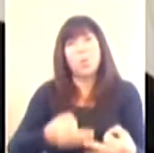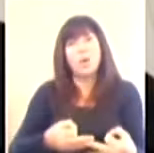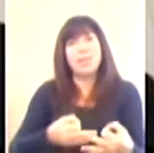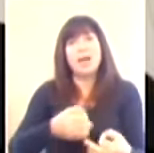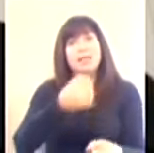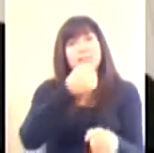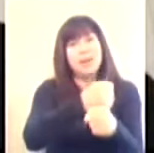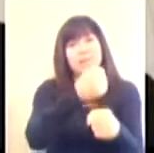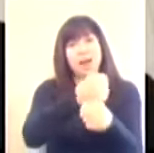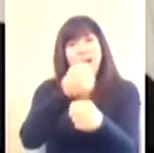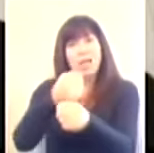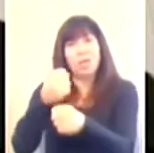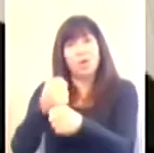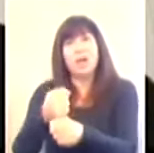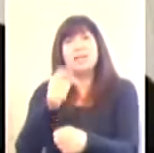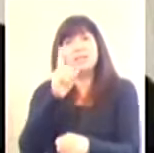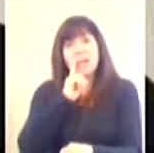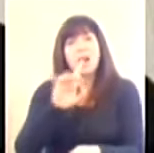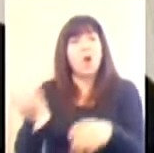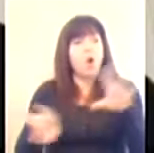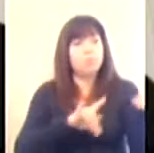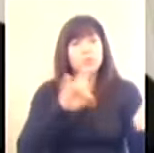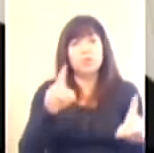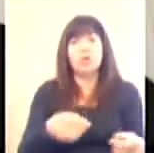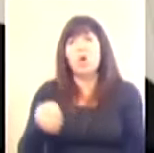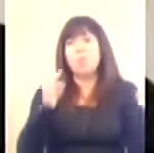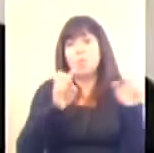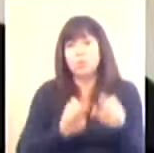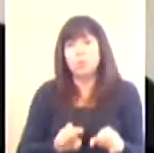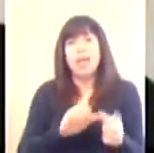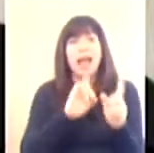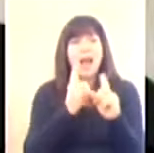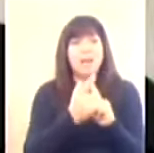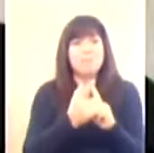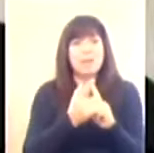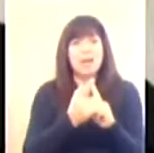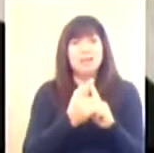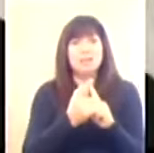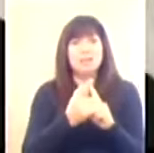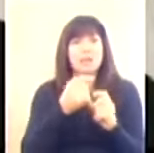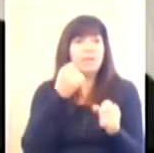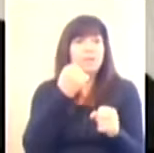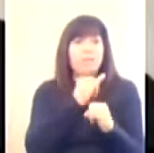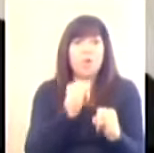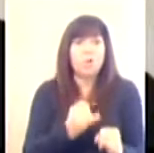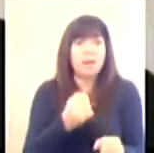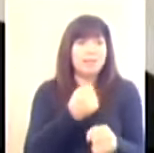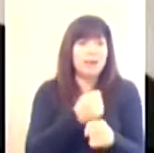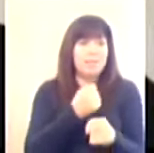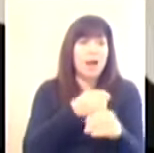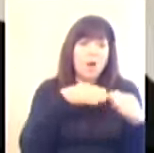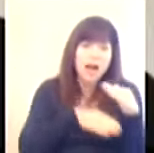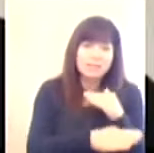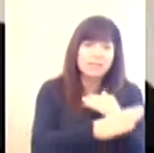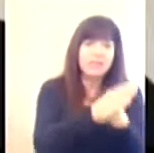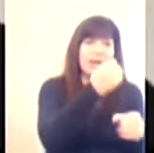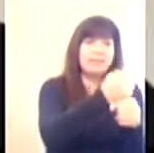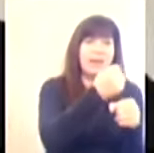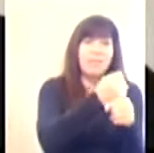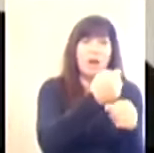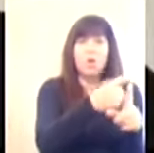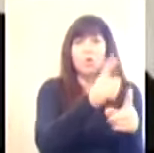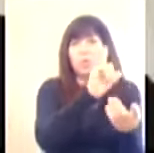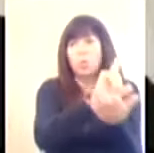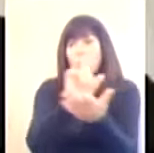centrales tienen opciones y oportunidades de reconversión y de obtener y de acceder a empleos en otros sectores o dentro de las